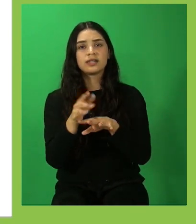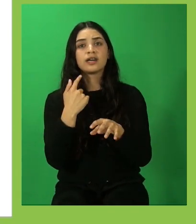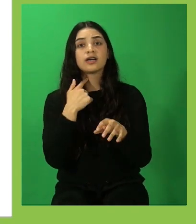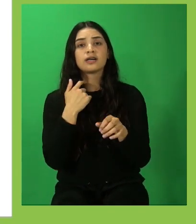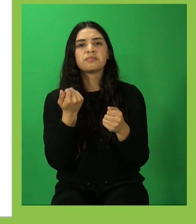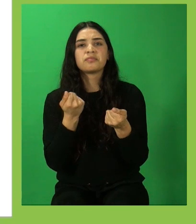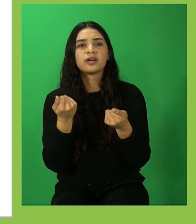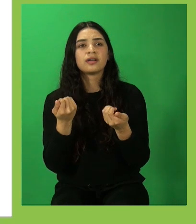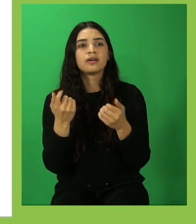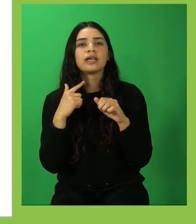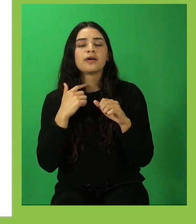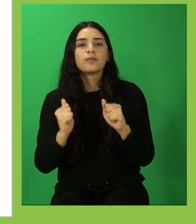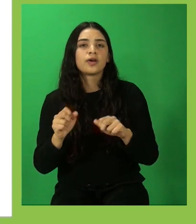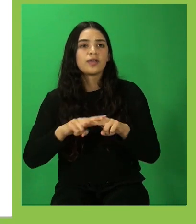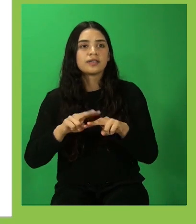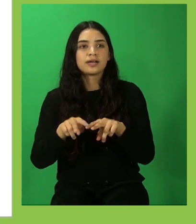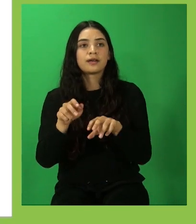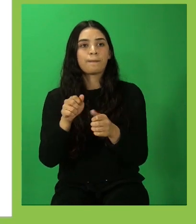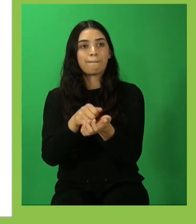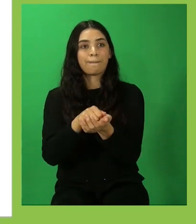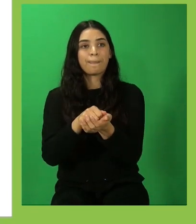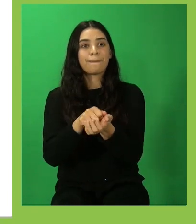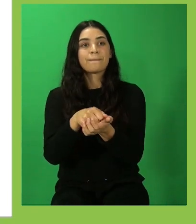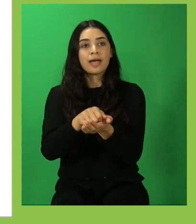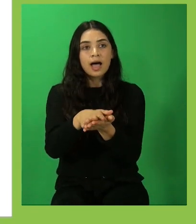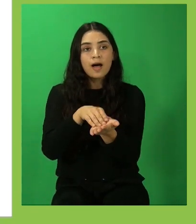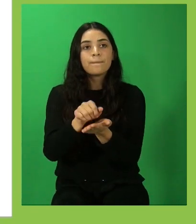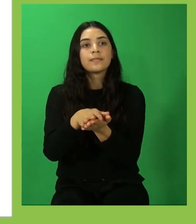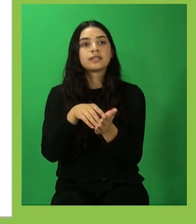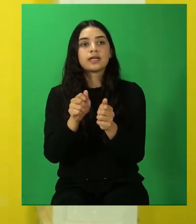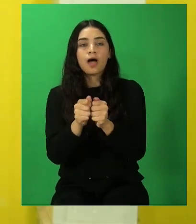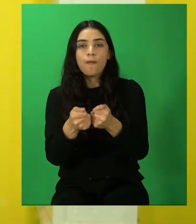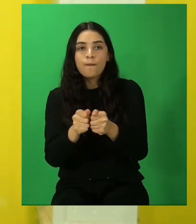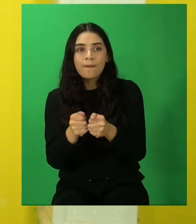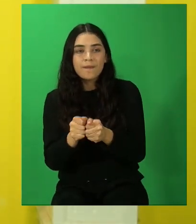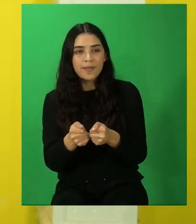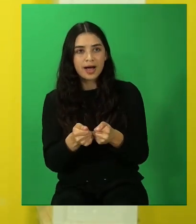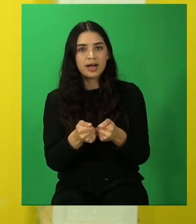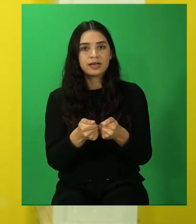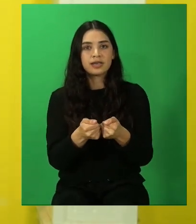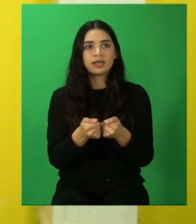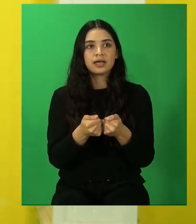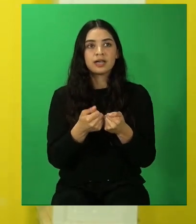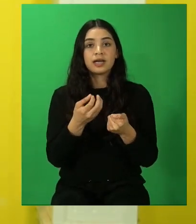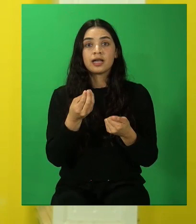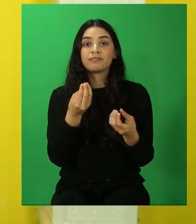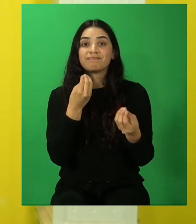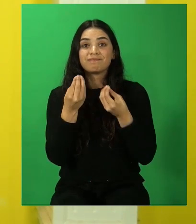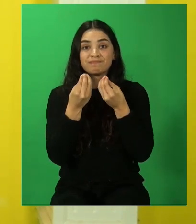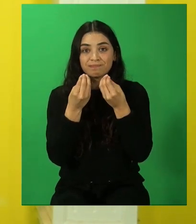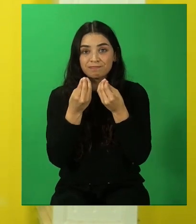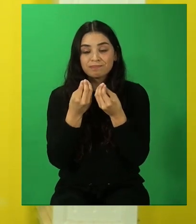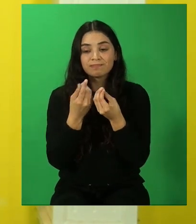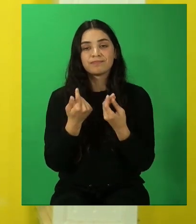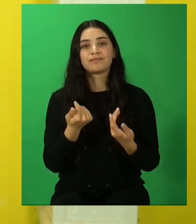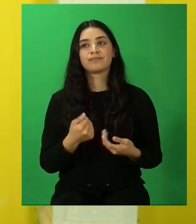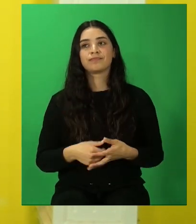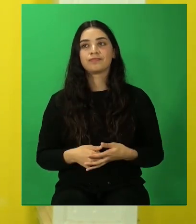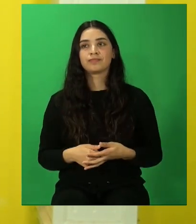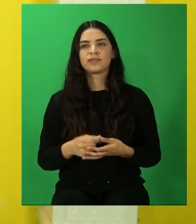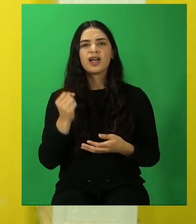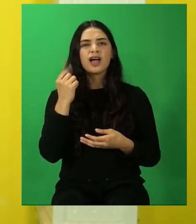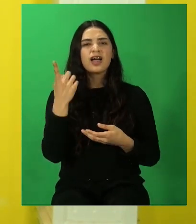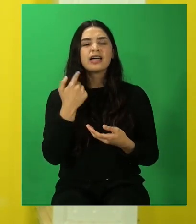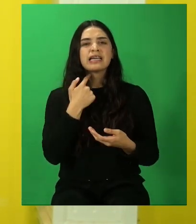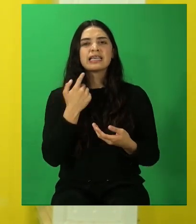que este va a ser un bien que va a hacer obtener comida, por ejemplo, pan, y va a satisfacer una necesidad. ¿Cuál es la necesidad de